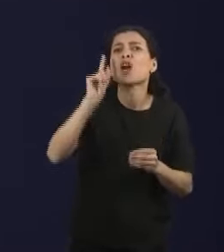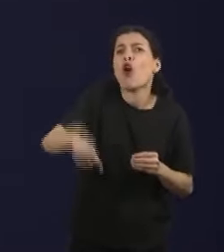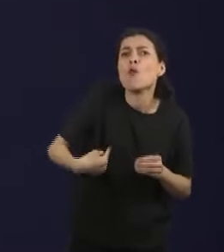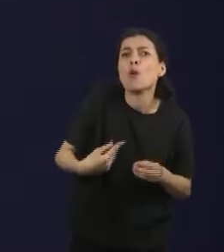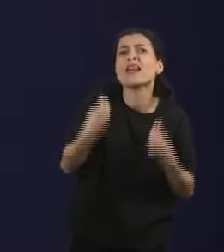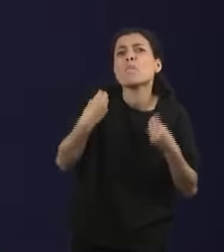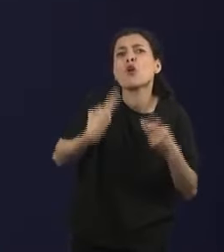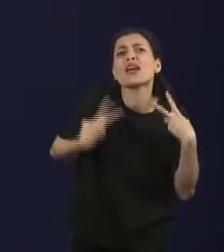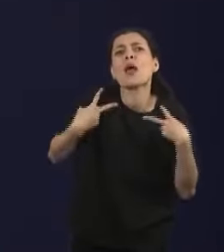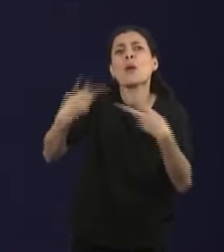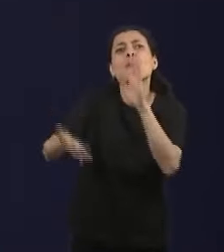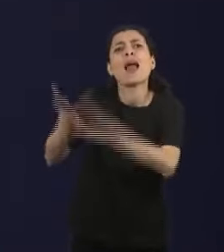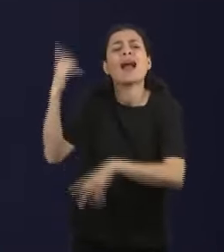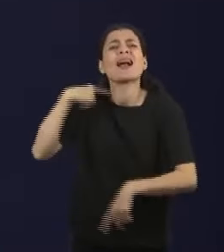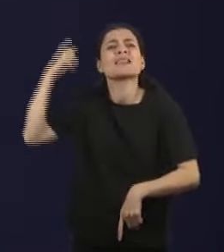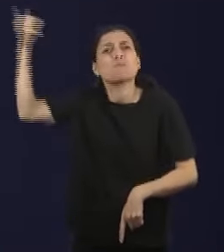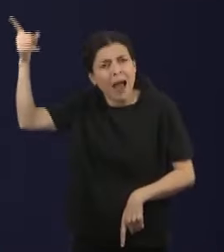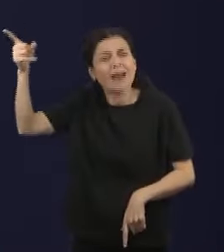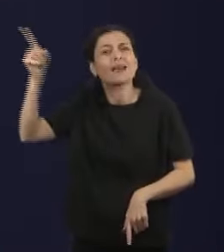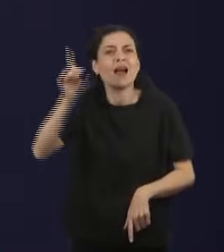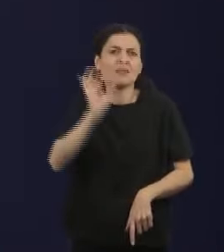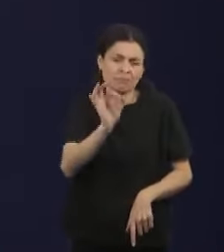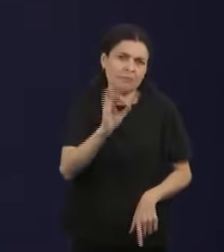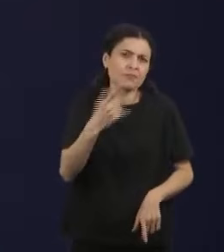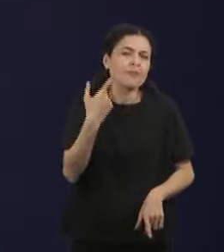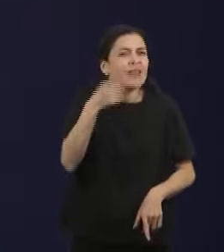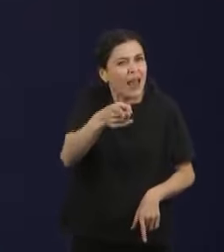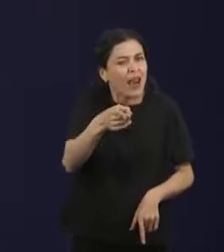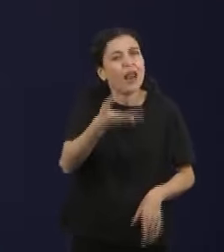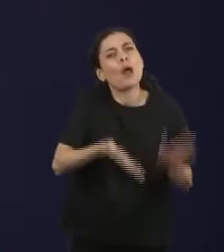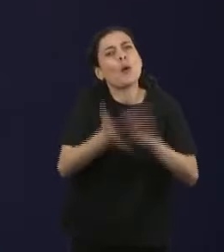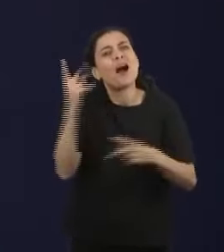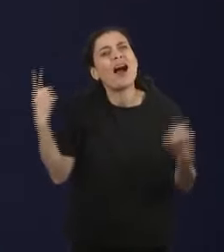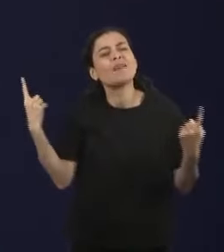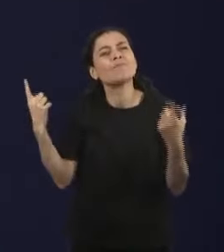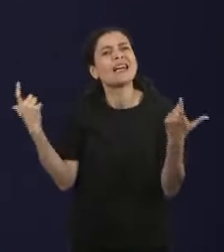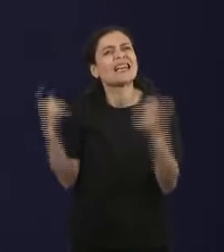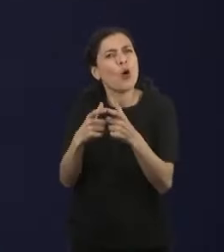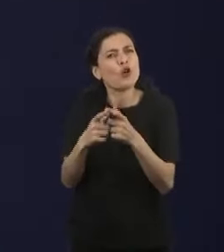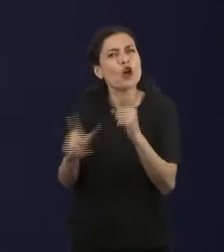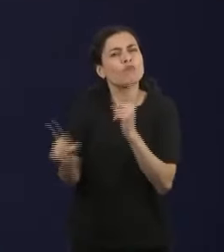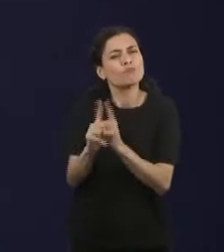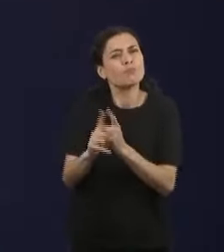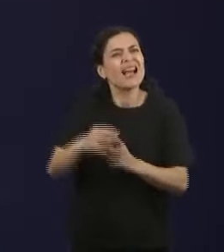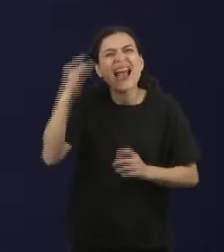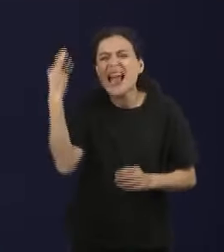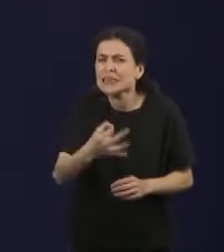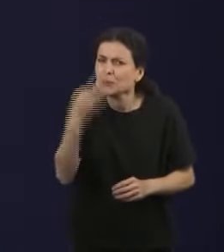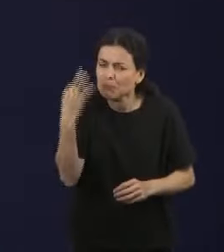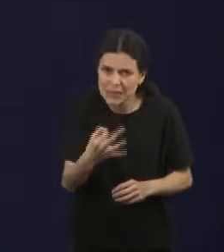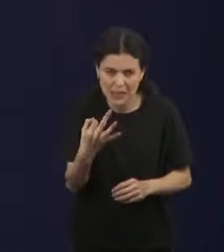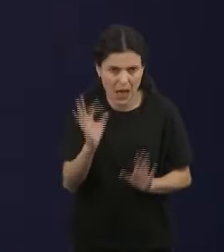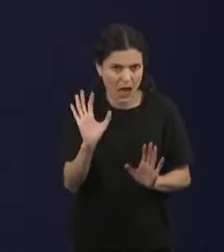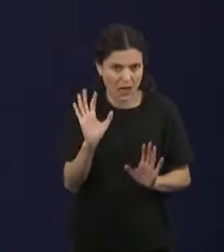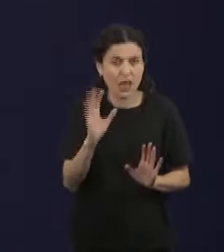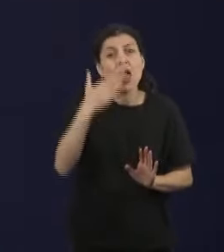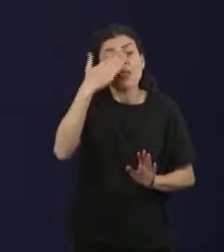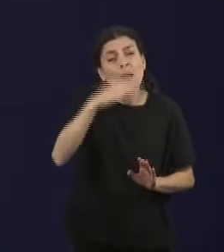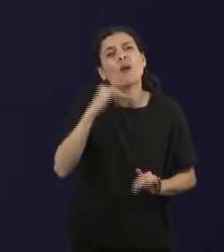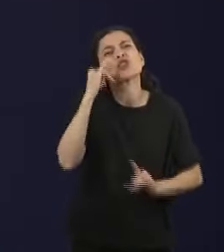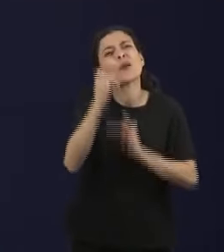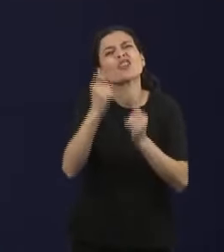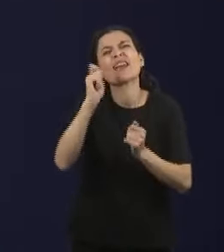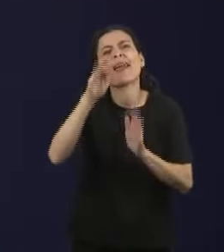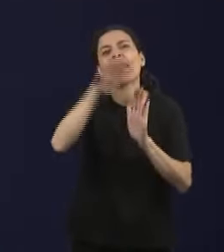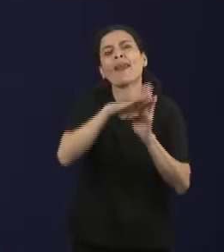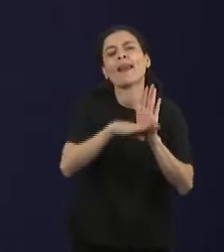eh va a tener un encuentro muy particular con después cuando esté confirmado el listado creo